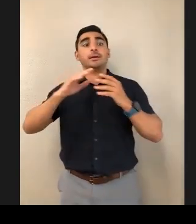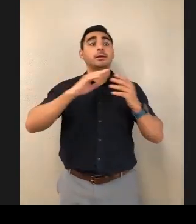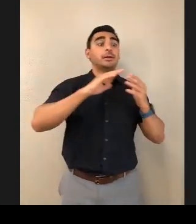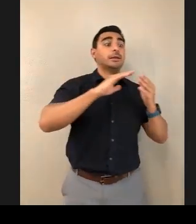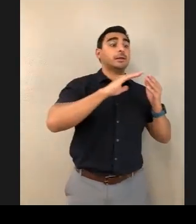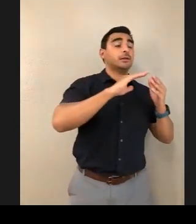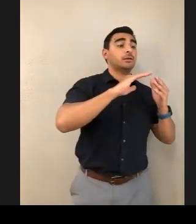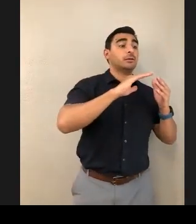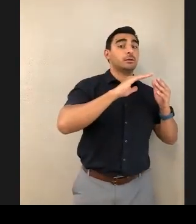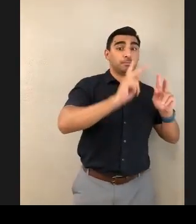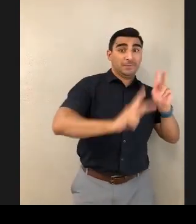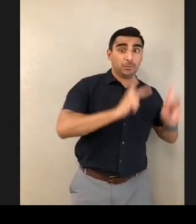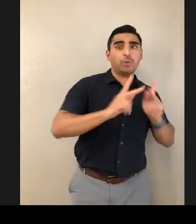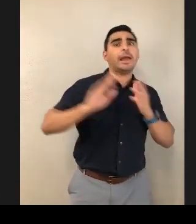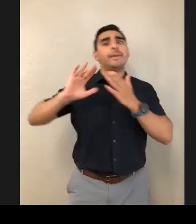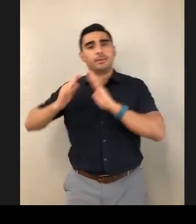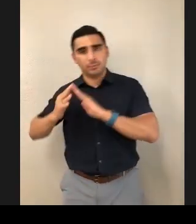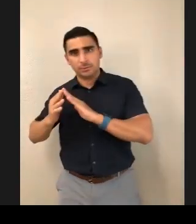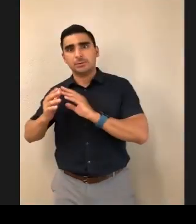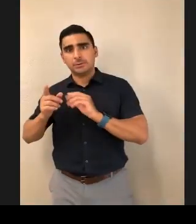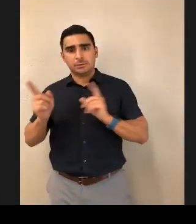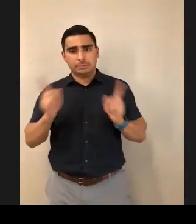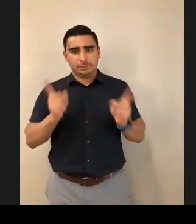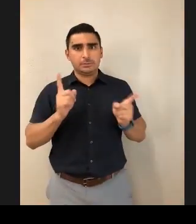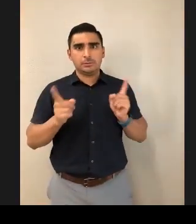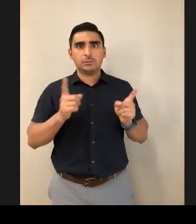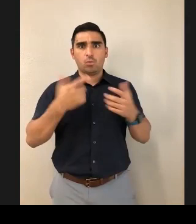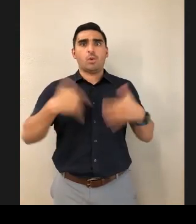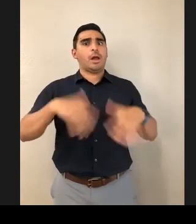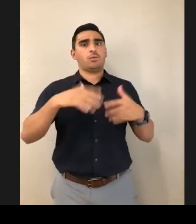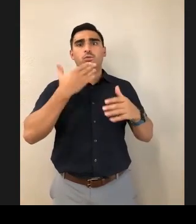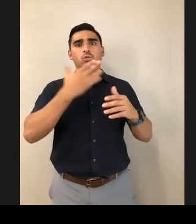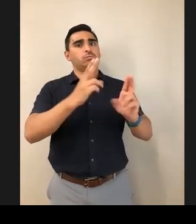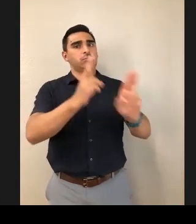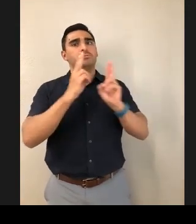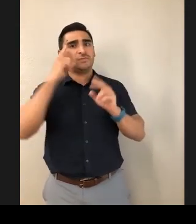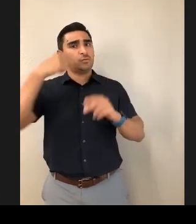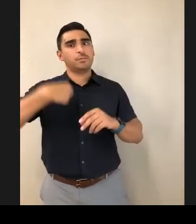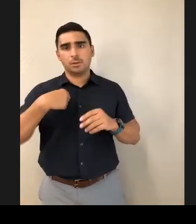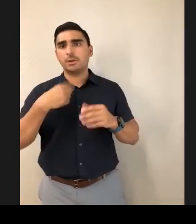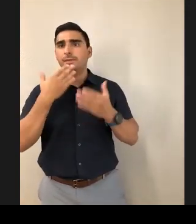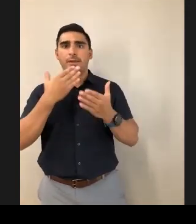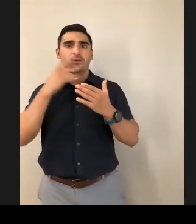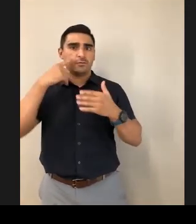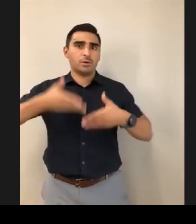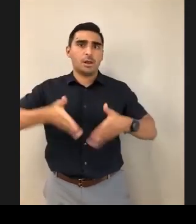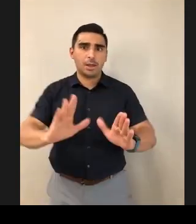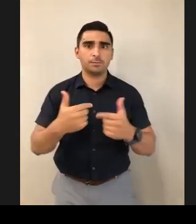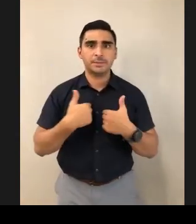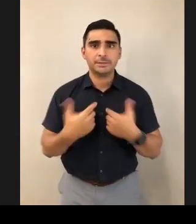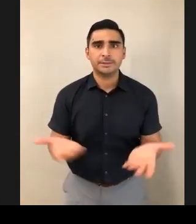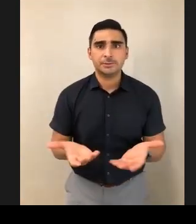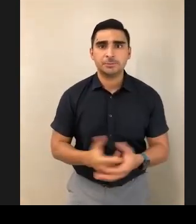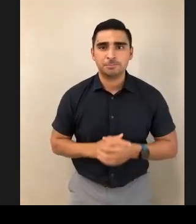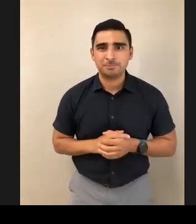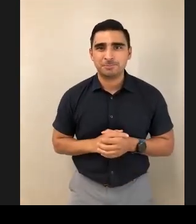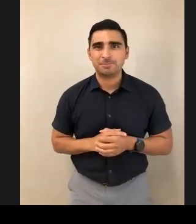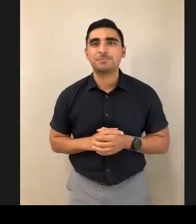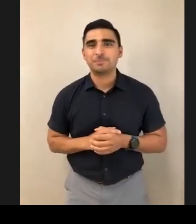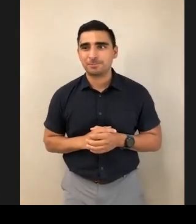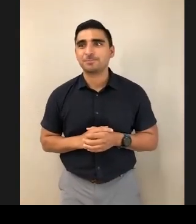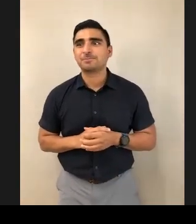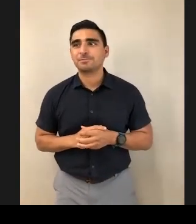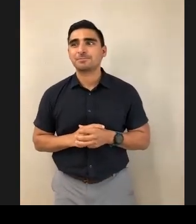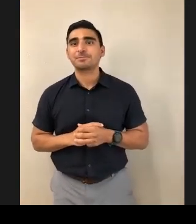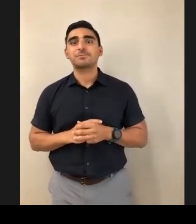un cambio y la comunidad es muy pensador, lo han considerado cuidadosamente. Estoy muy agradecida de estar